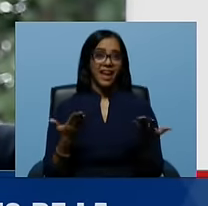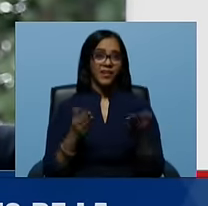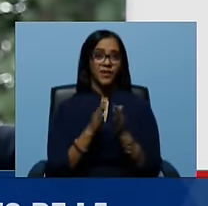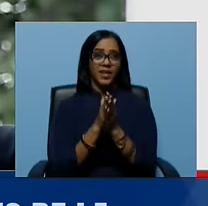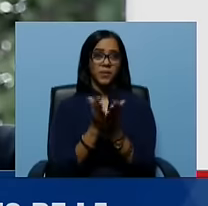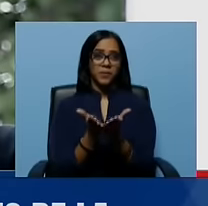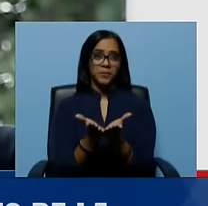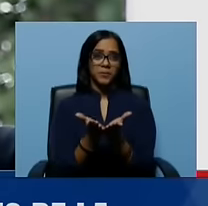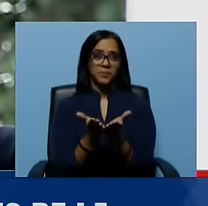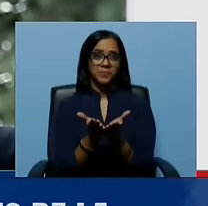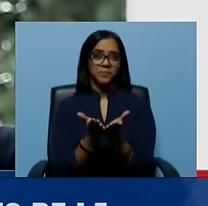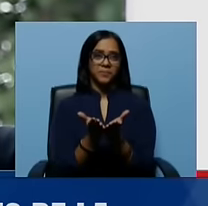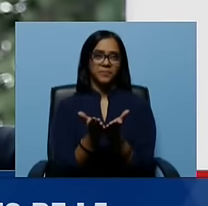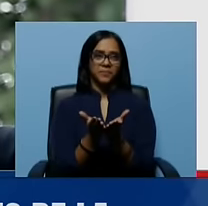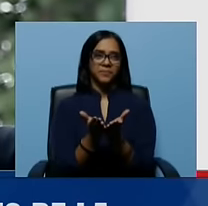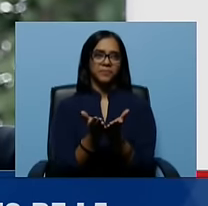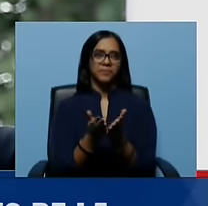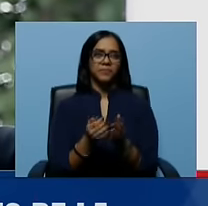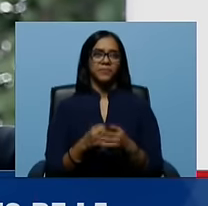libros.